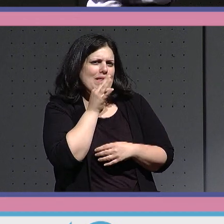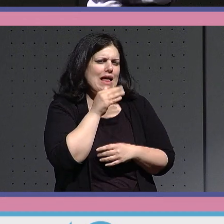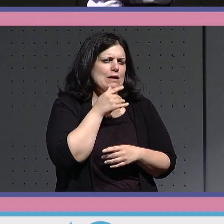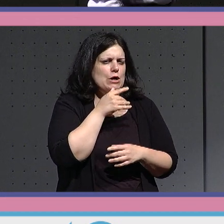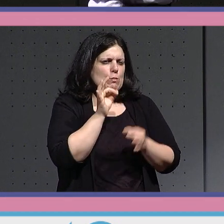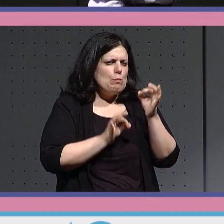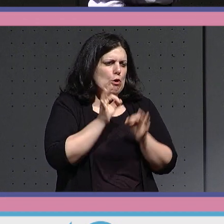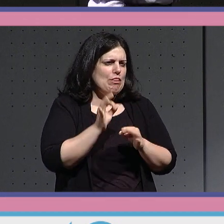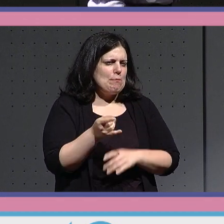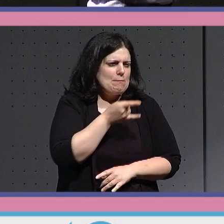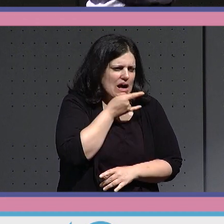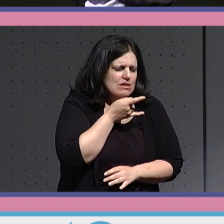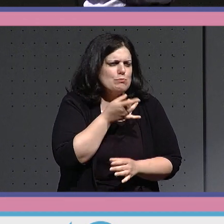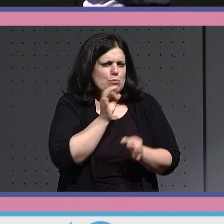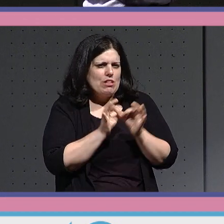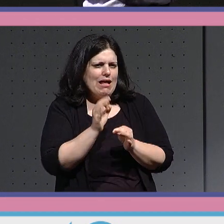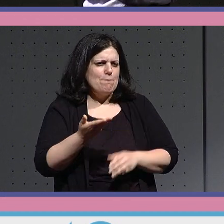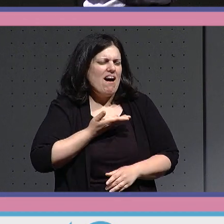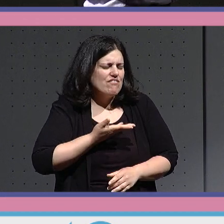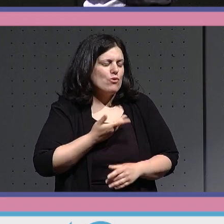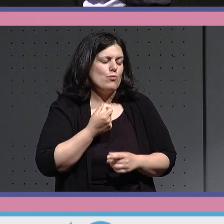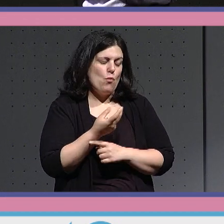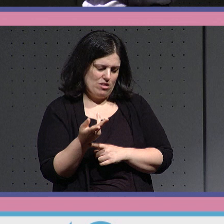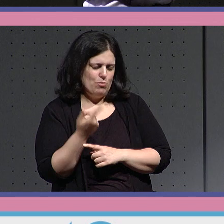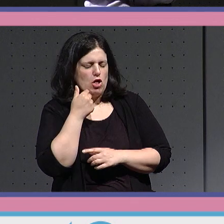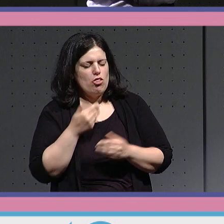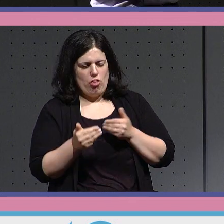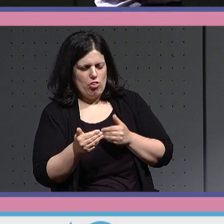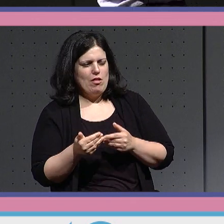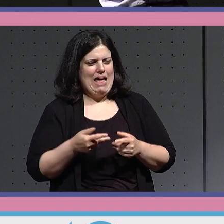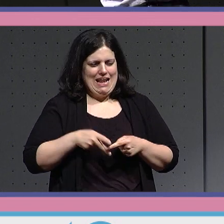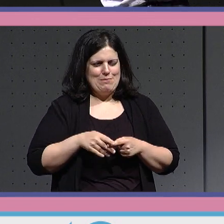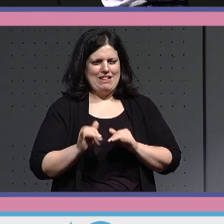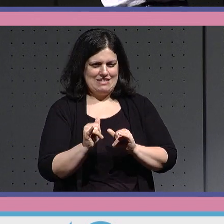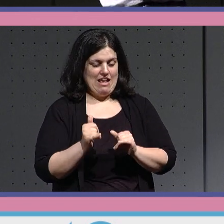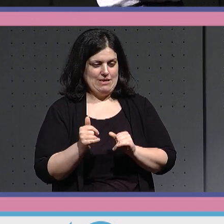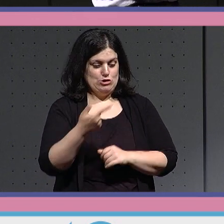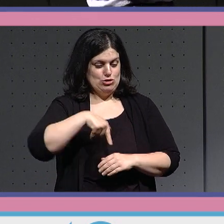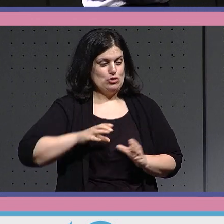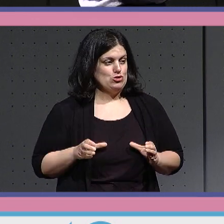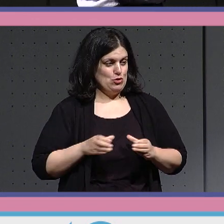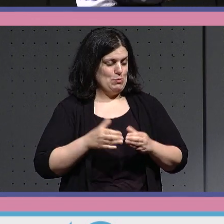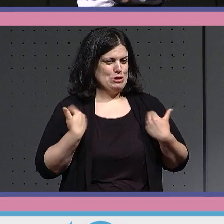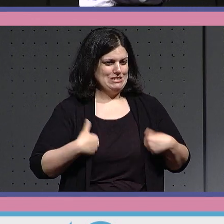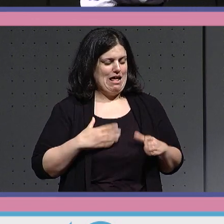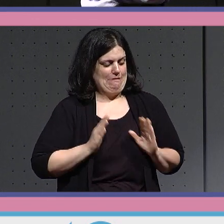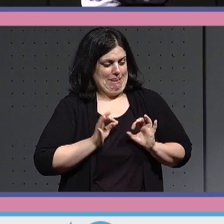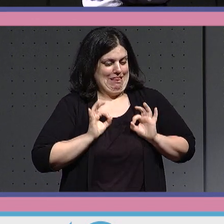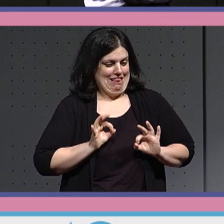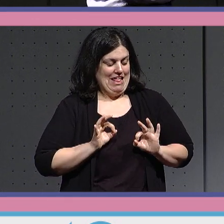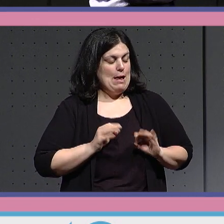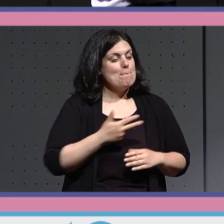patogénico decimos, es. Pero tenemos herramientas también para esto. Nosotros ahora en nuestro grupo hemos hecho una especie de factoría de peces